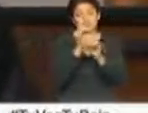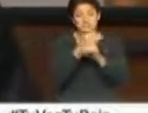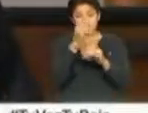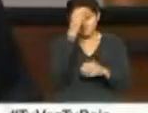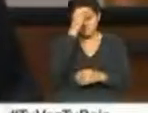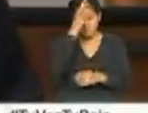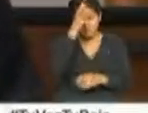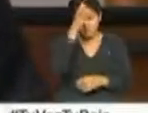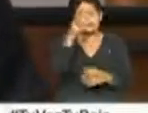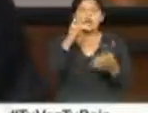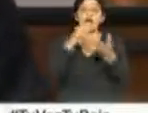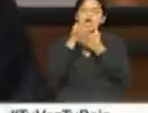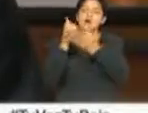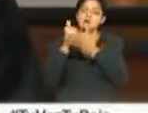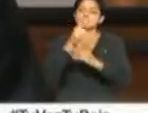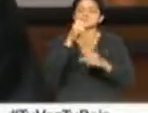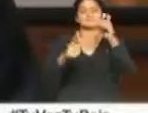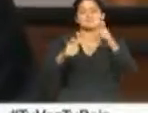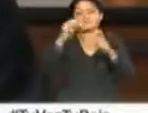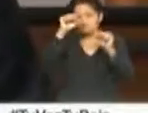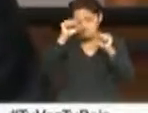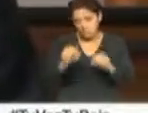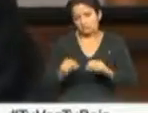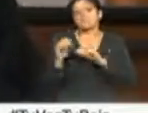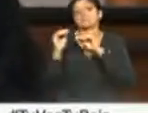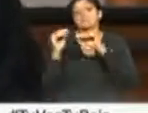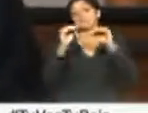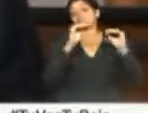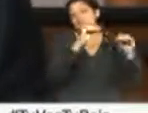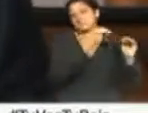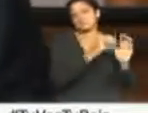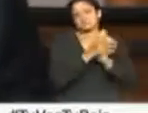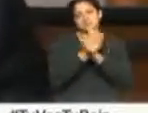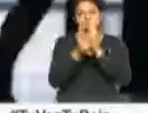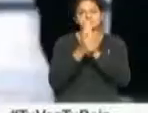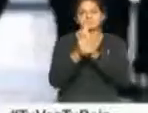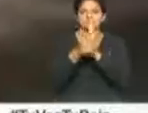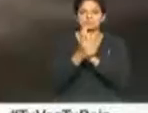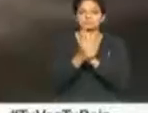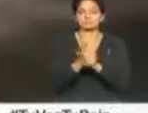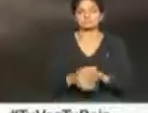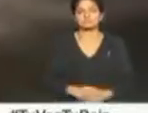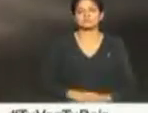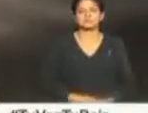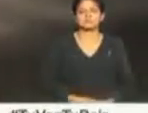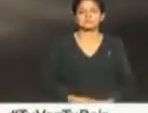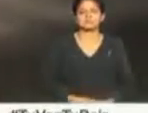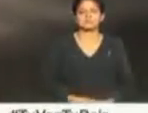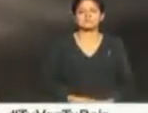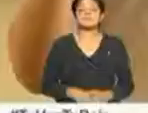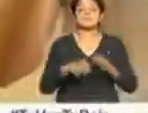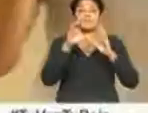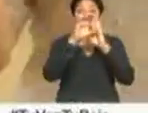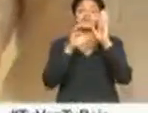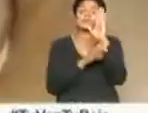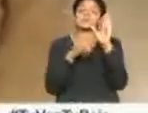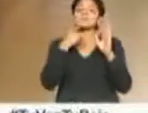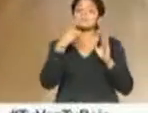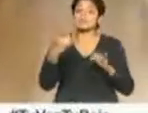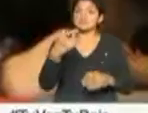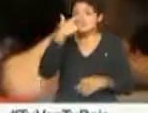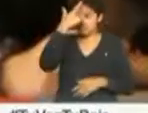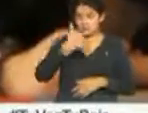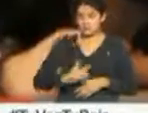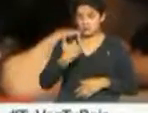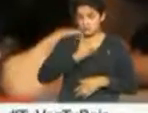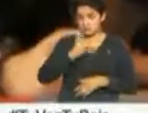los mecanismos de tal manera de que se puede dar el acompañamiento a nuestros becarios. El código también plantea que los investigadores reciban